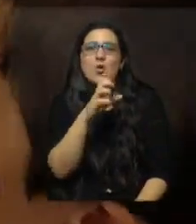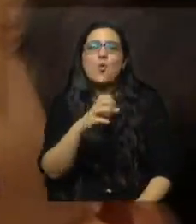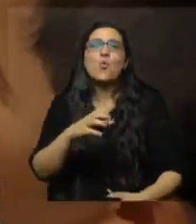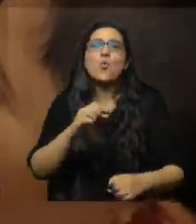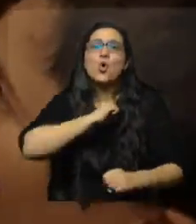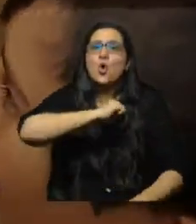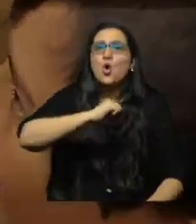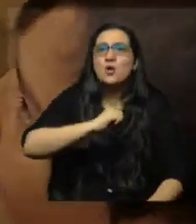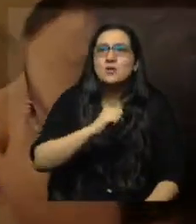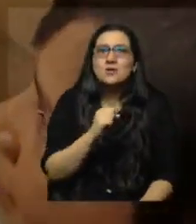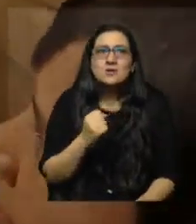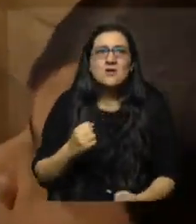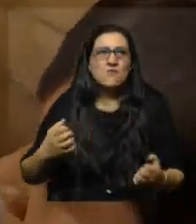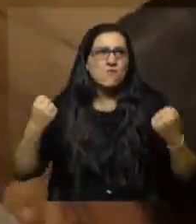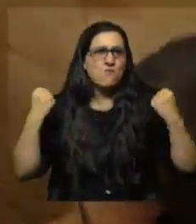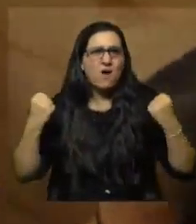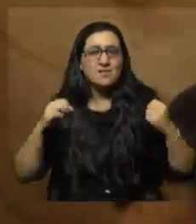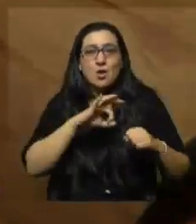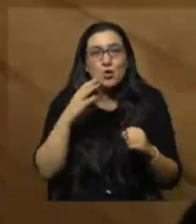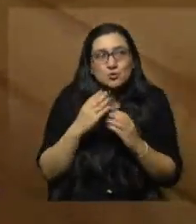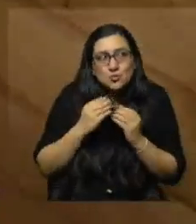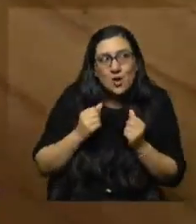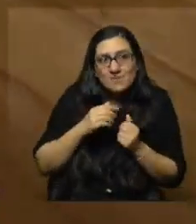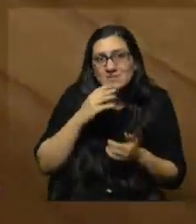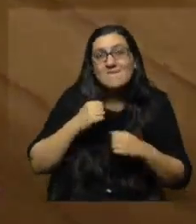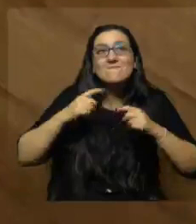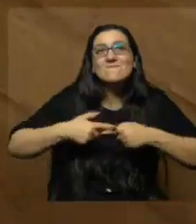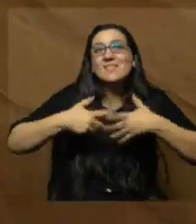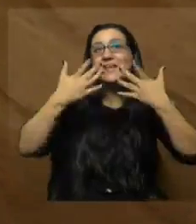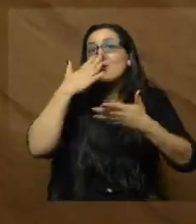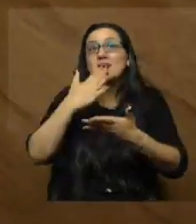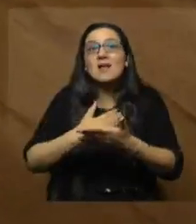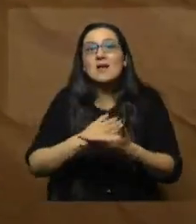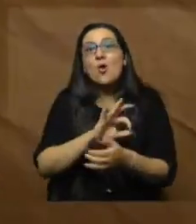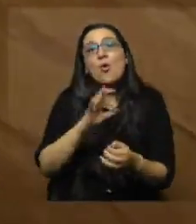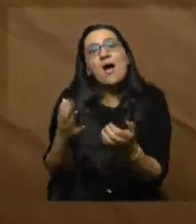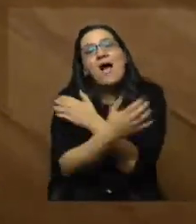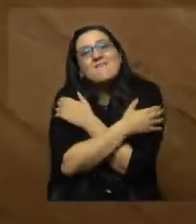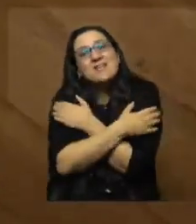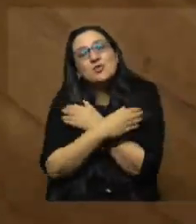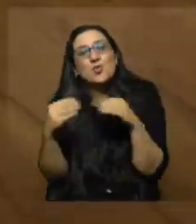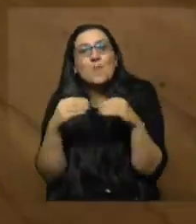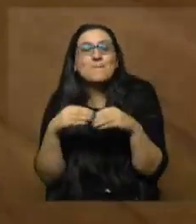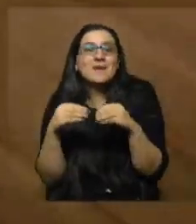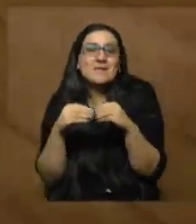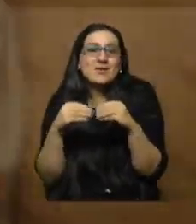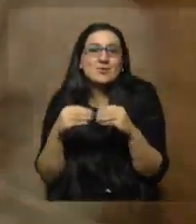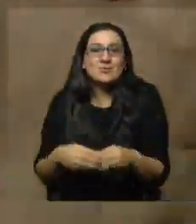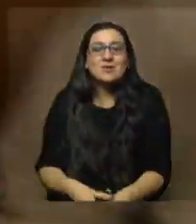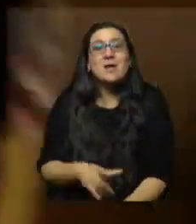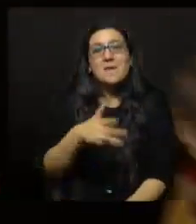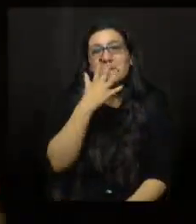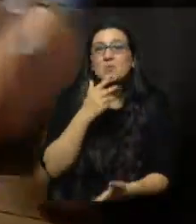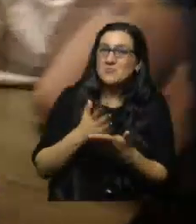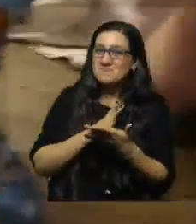grita despacio y suave y se festeja al final? Se festeja al final o abrazo con un compañero. Bien, mesurado. Me gusta el mesurado,